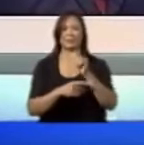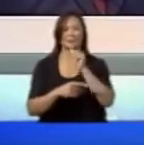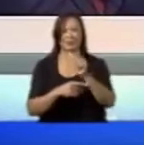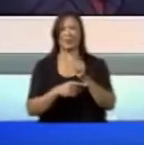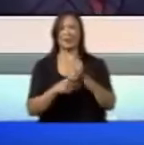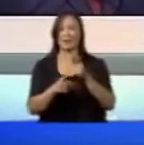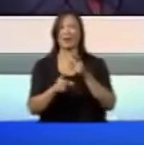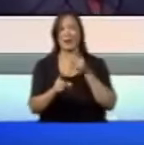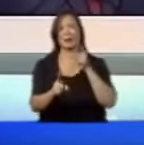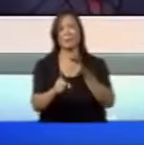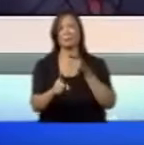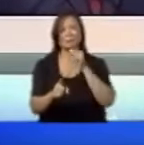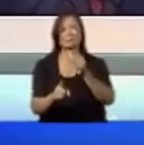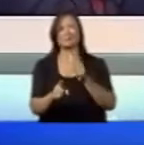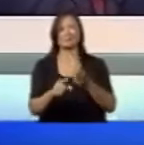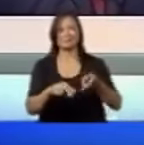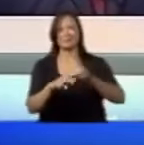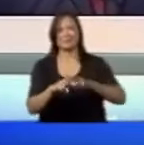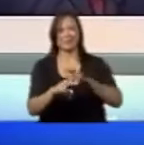que lo hemos hecho.